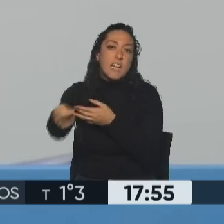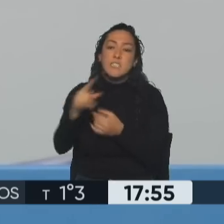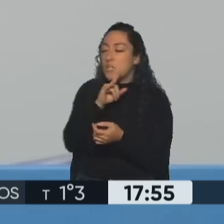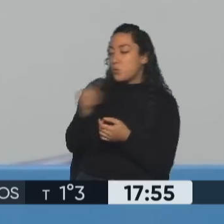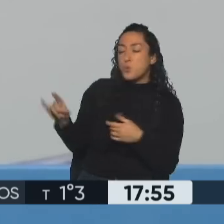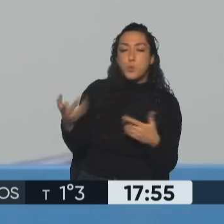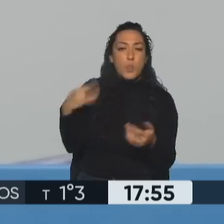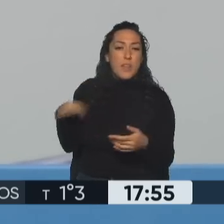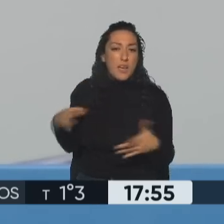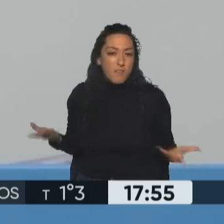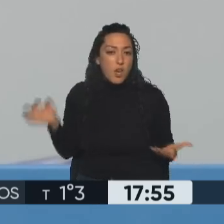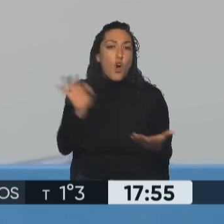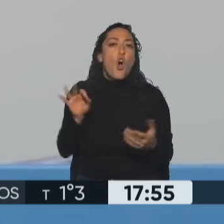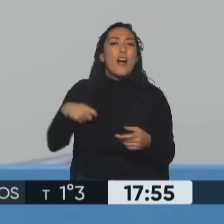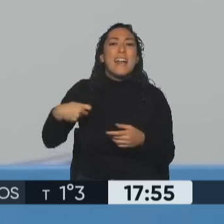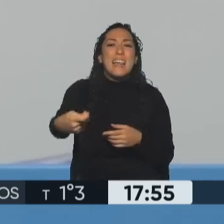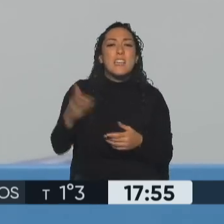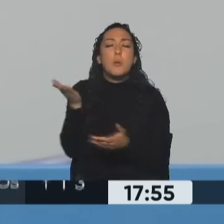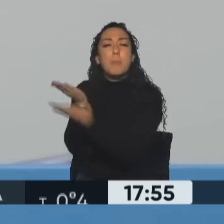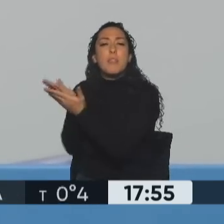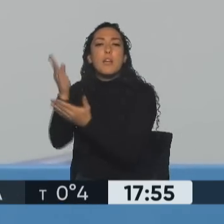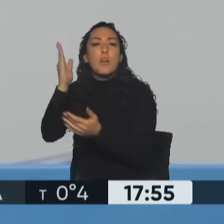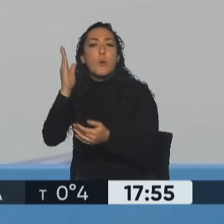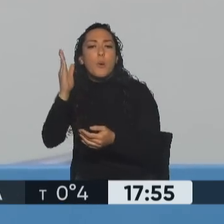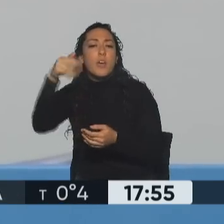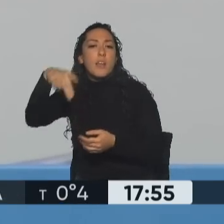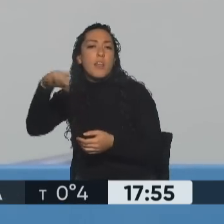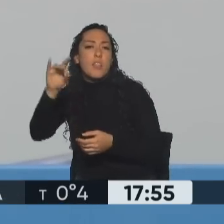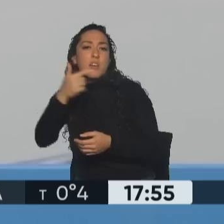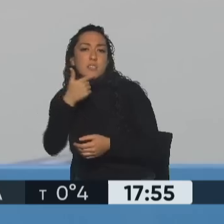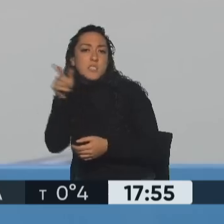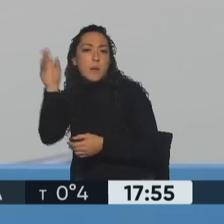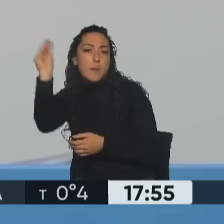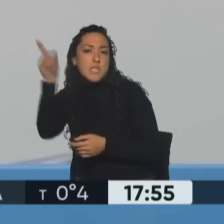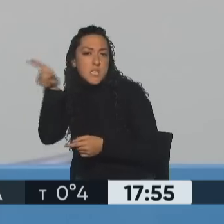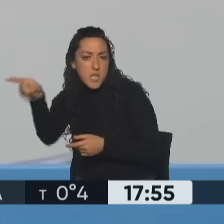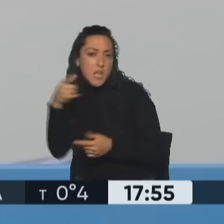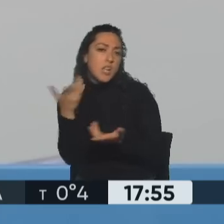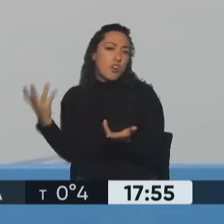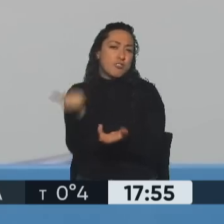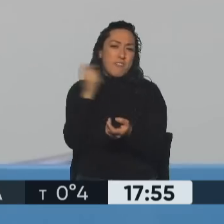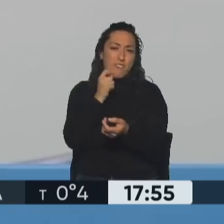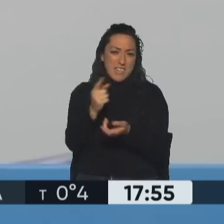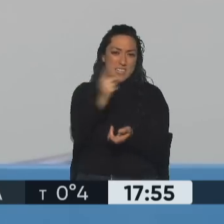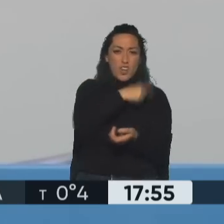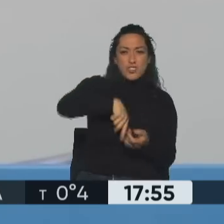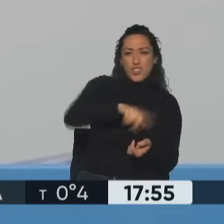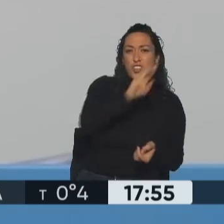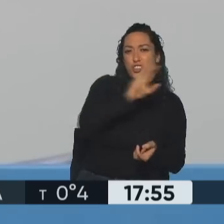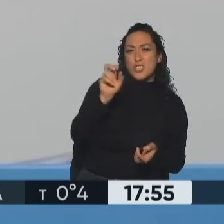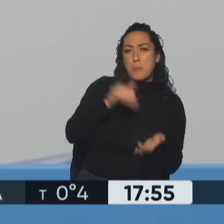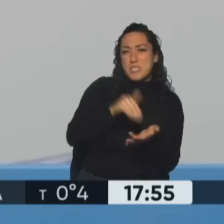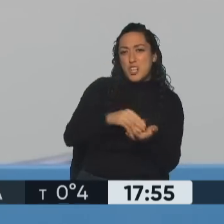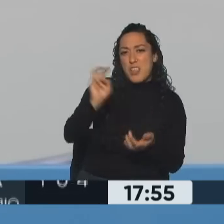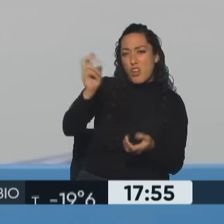ellos. O pidan un crédito en el BNDES de Brasil, que lo van a conseguir, y entonces no tengo que darle 200 millones